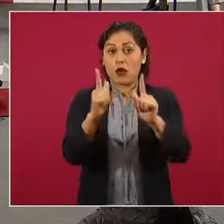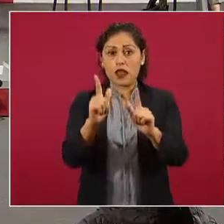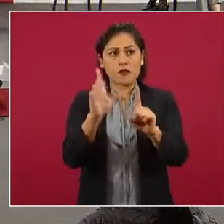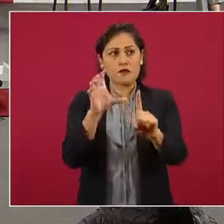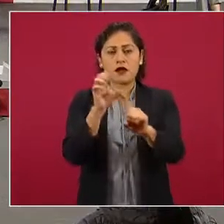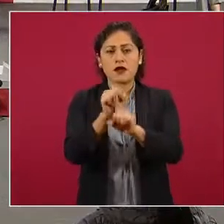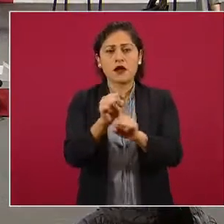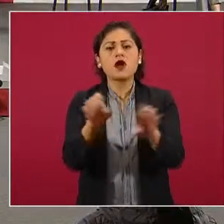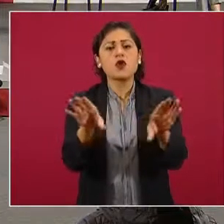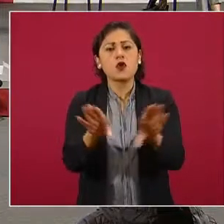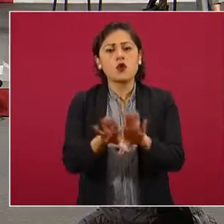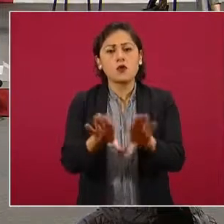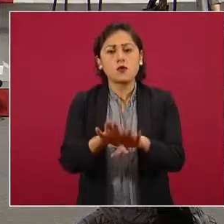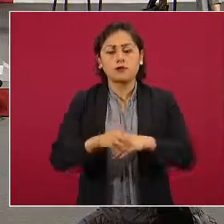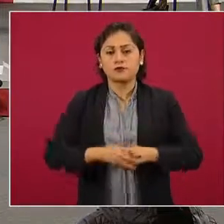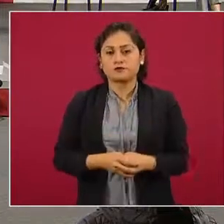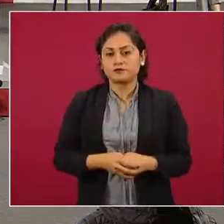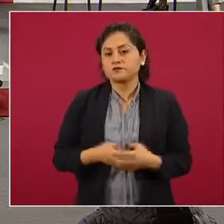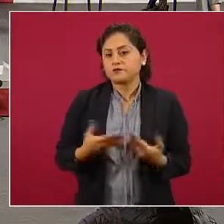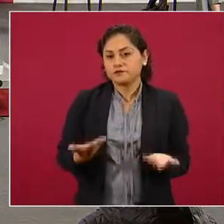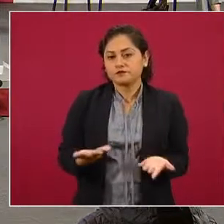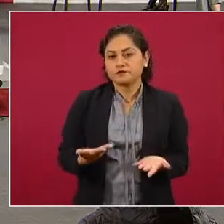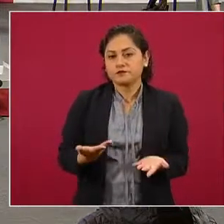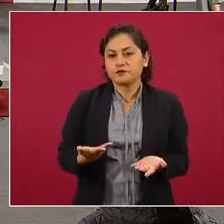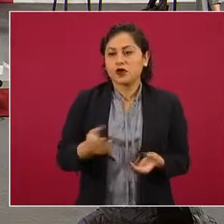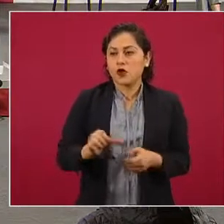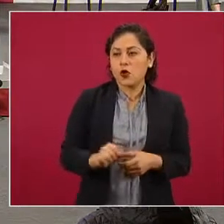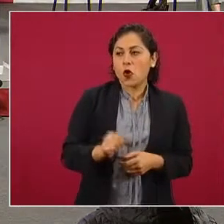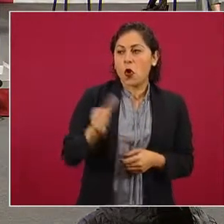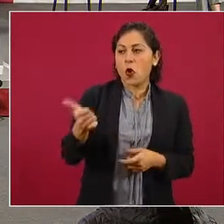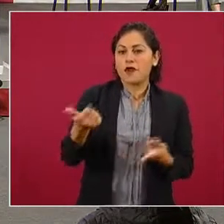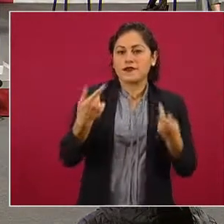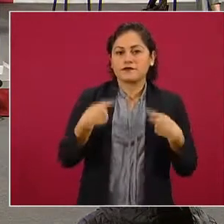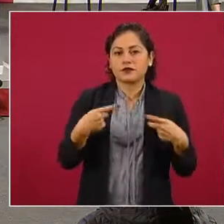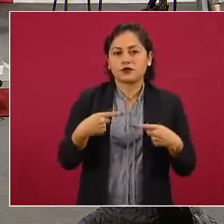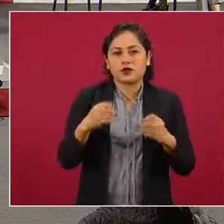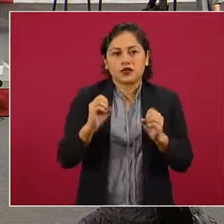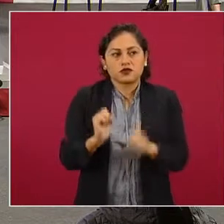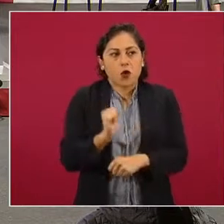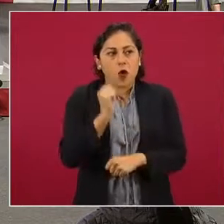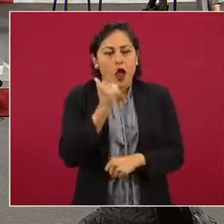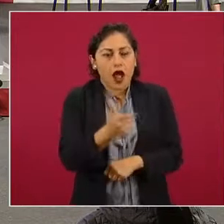necesario que nada ni nadie, particularmente las autoridades,